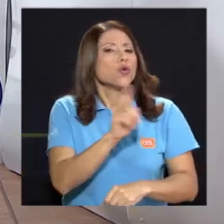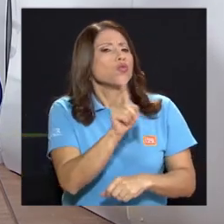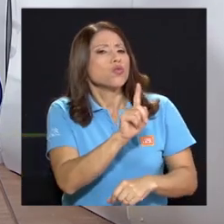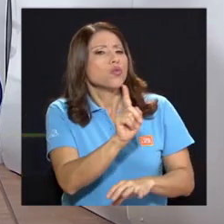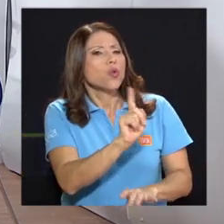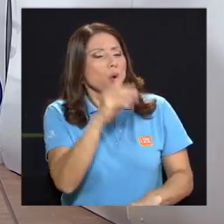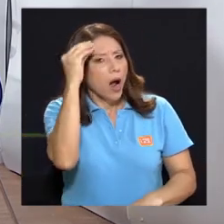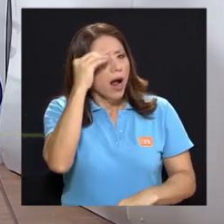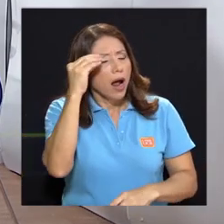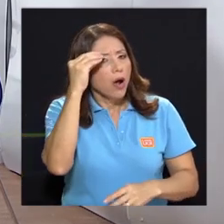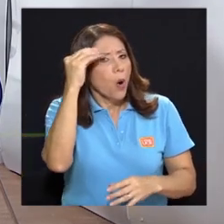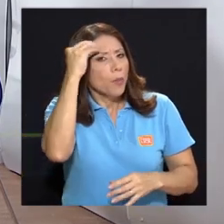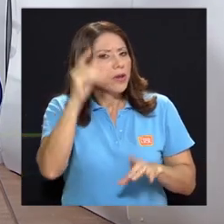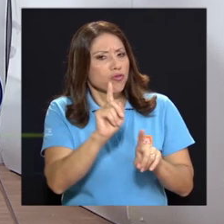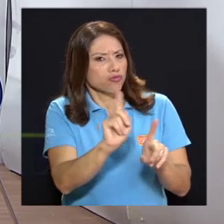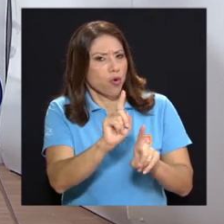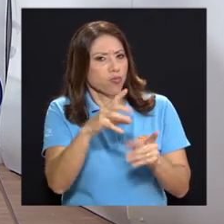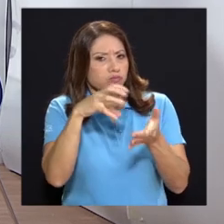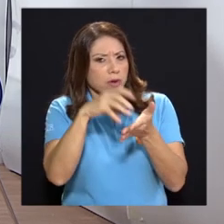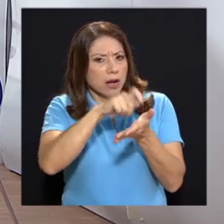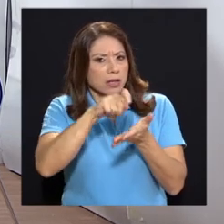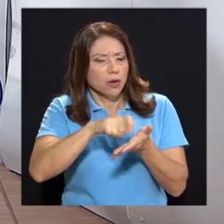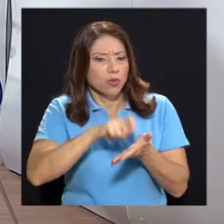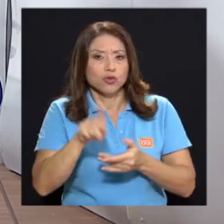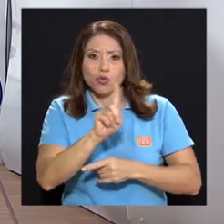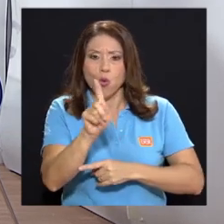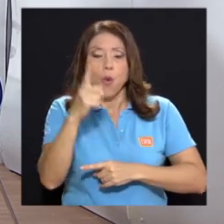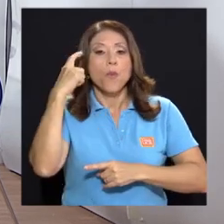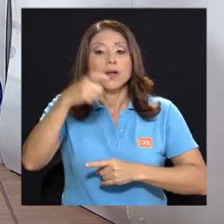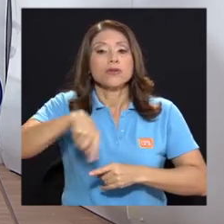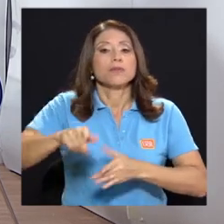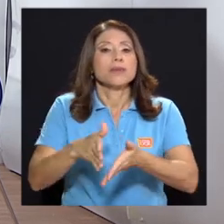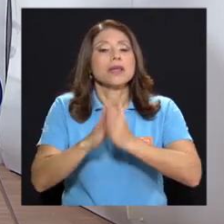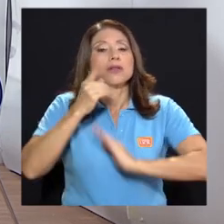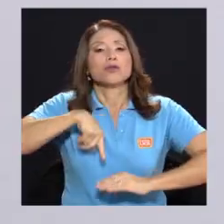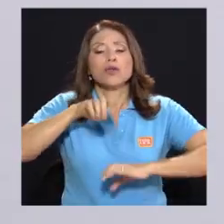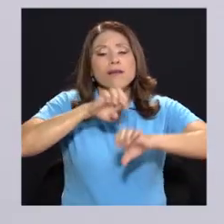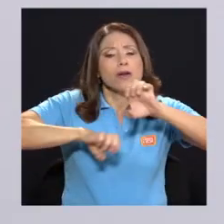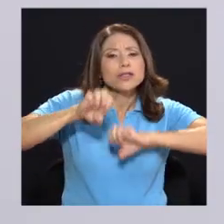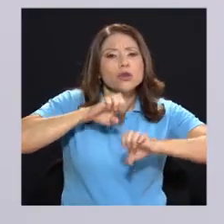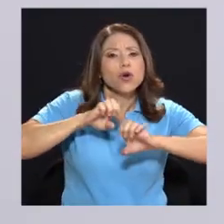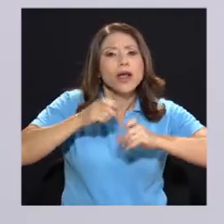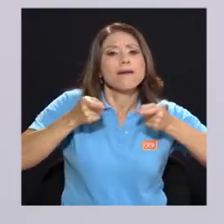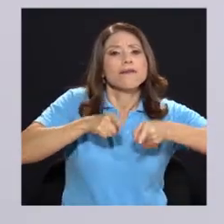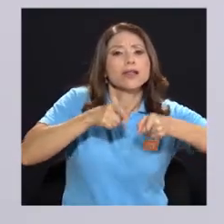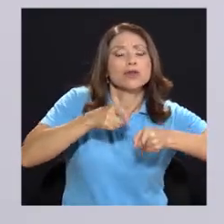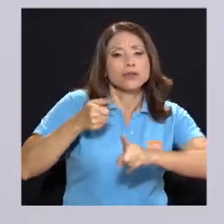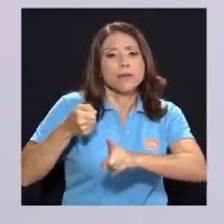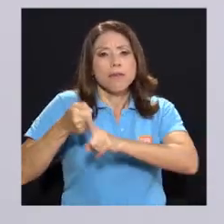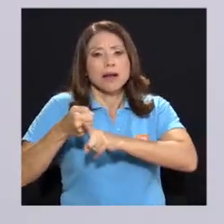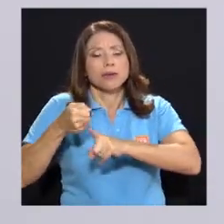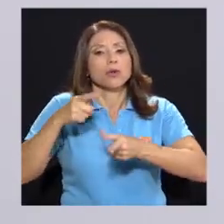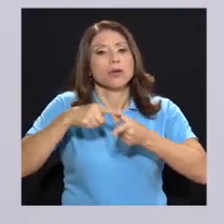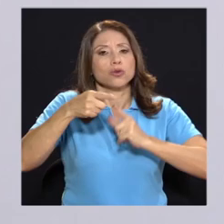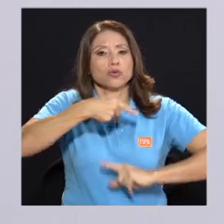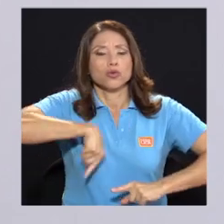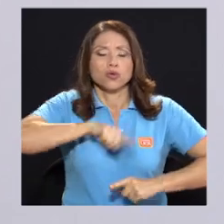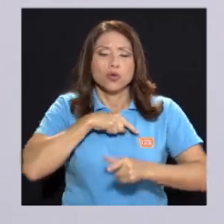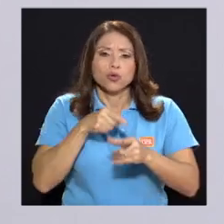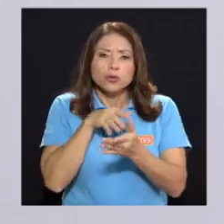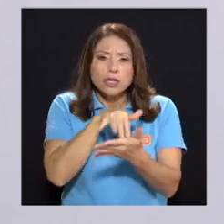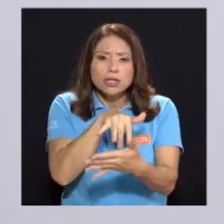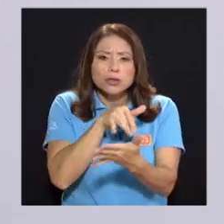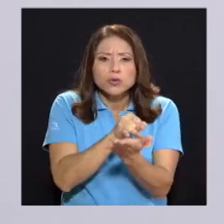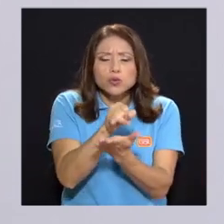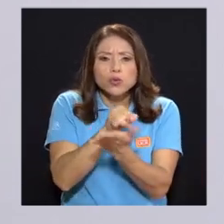sino porque nos estaban pidiendo de evaluación de los impactos estudios que plantearán por una parte cual iban a ser los efectos e impactos